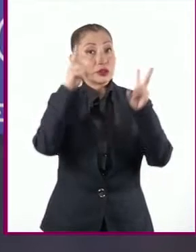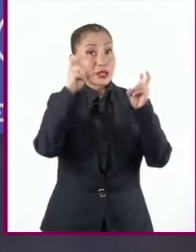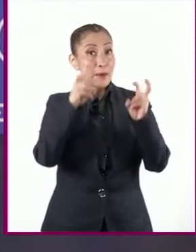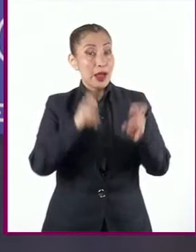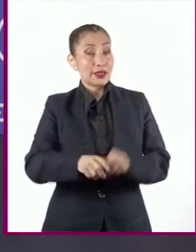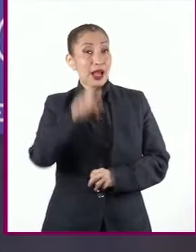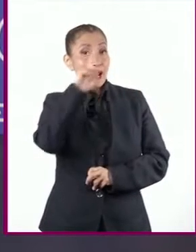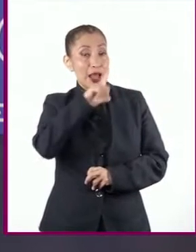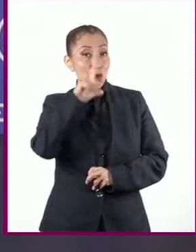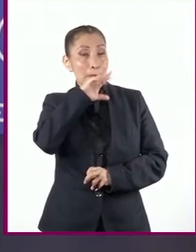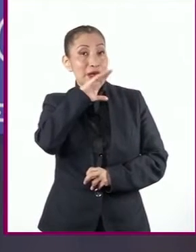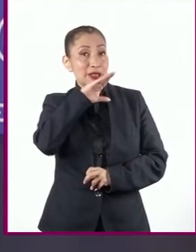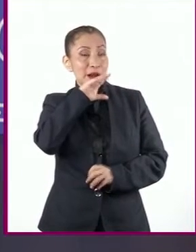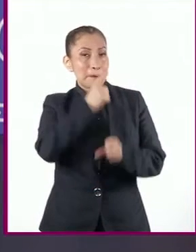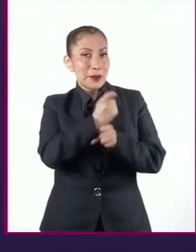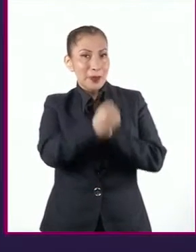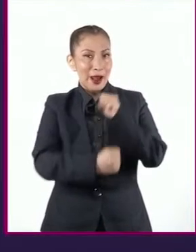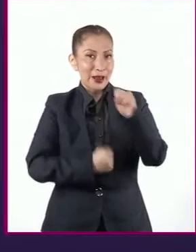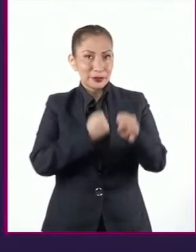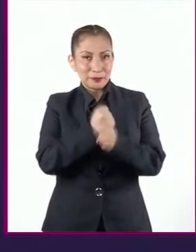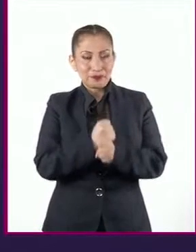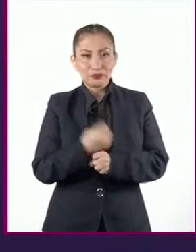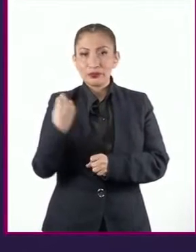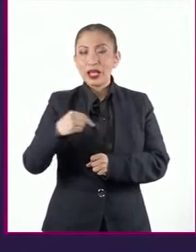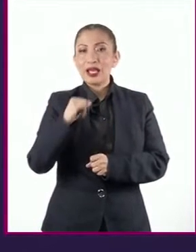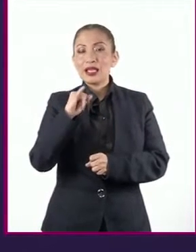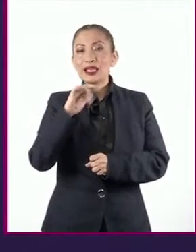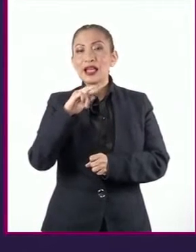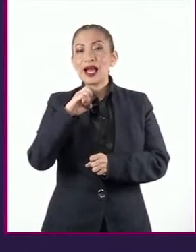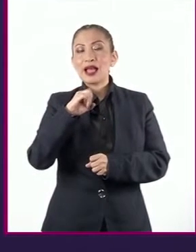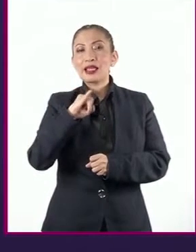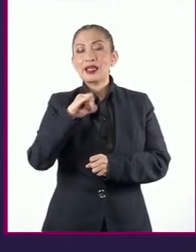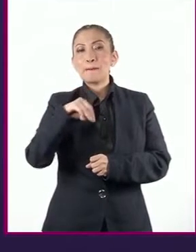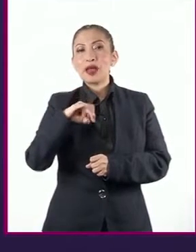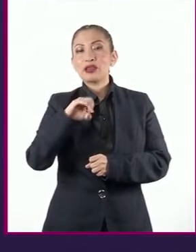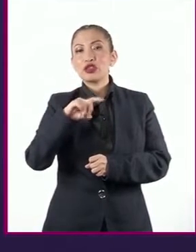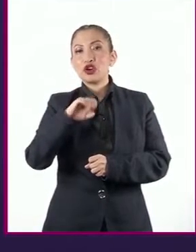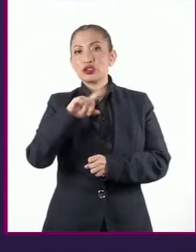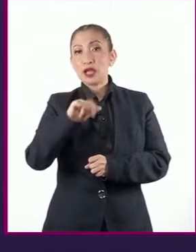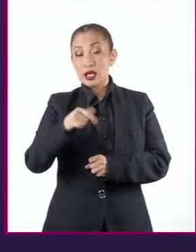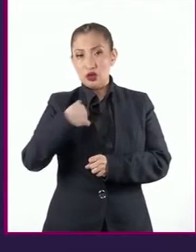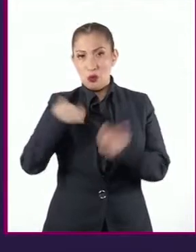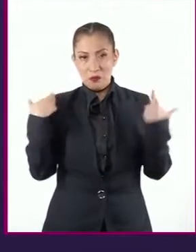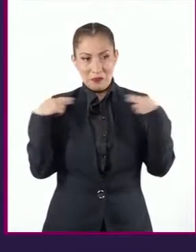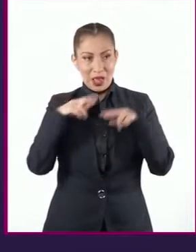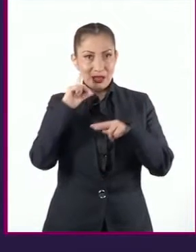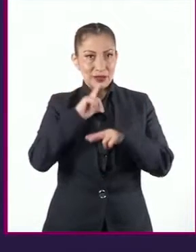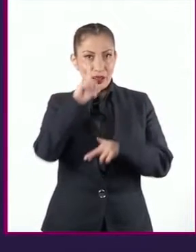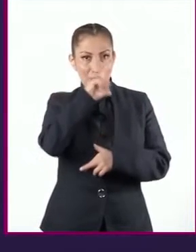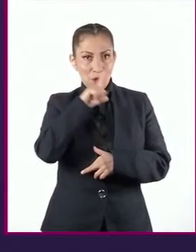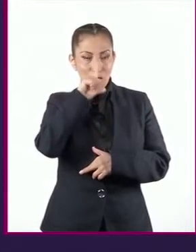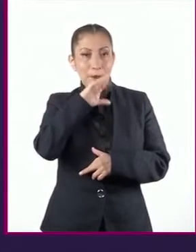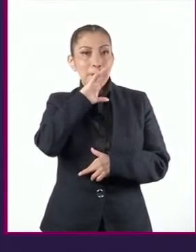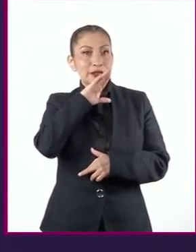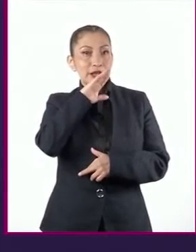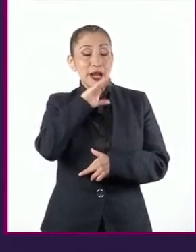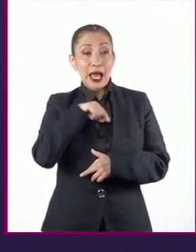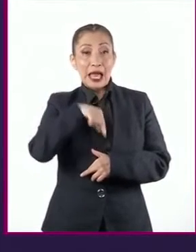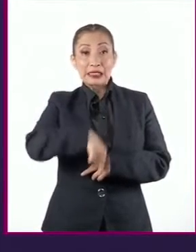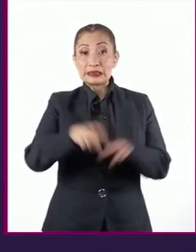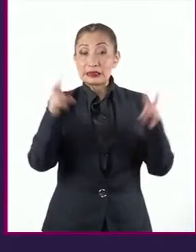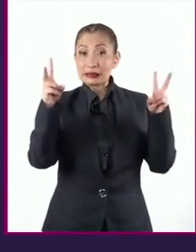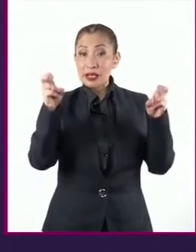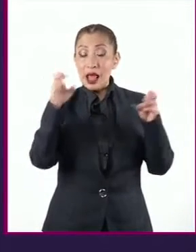de lengua materna de primer grado. Yo soy Iraí Mendoza y soy una de sus maestras de lengua materna. El tema de esta sesión